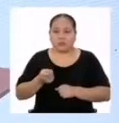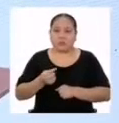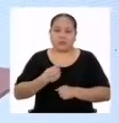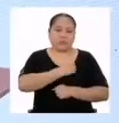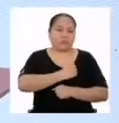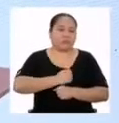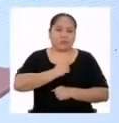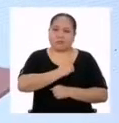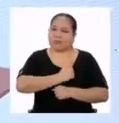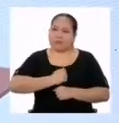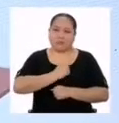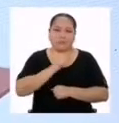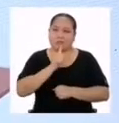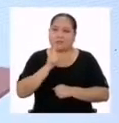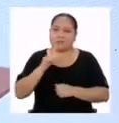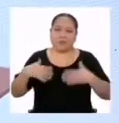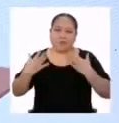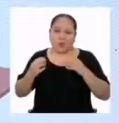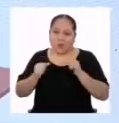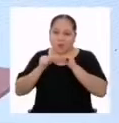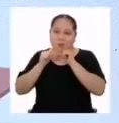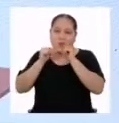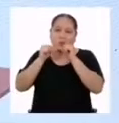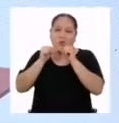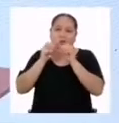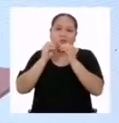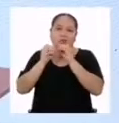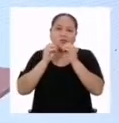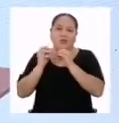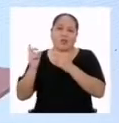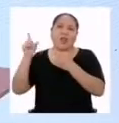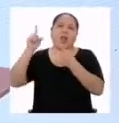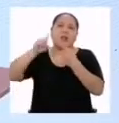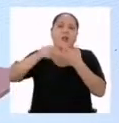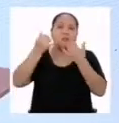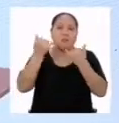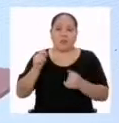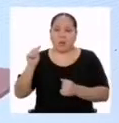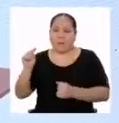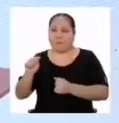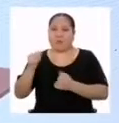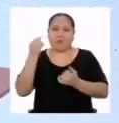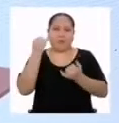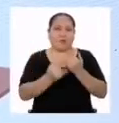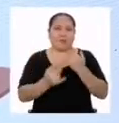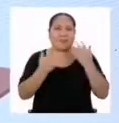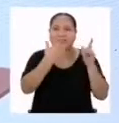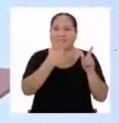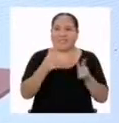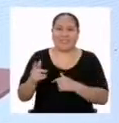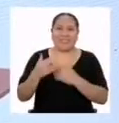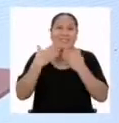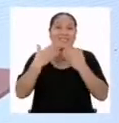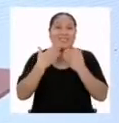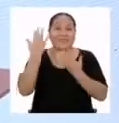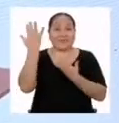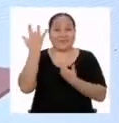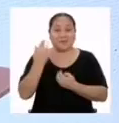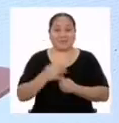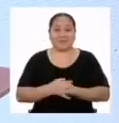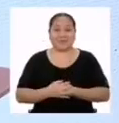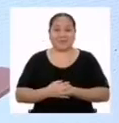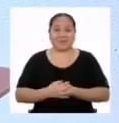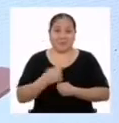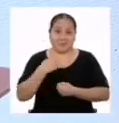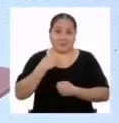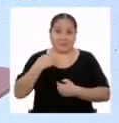podido resolver hasta hoy. Punto final. Listo. Gracias por esperarme.